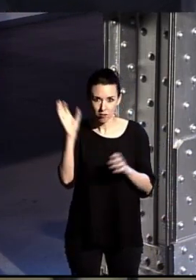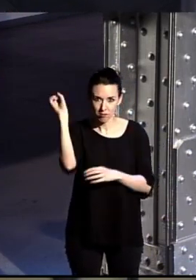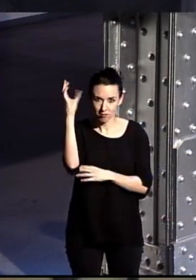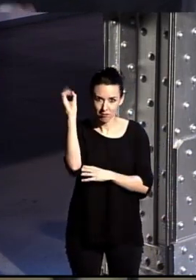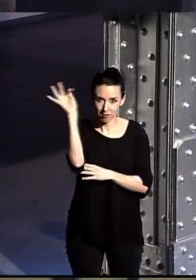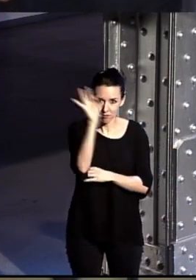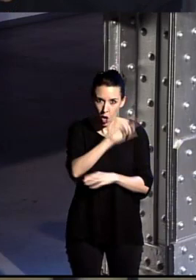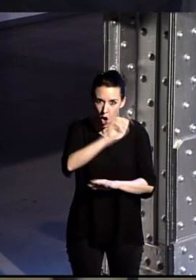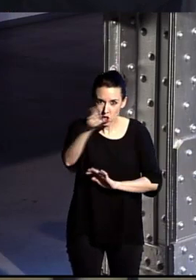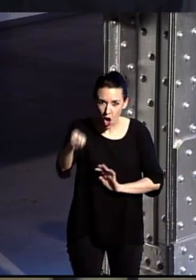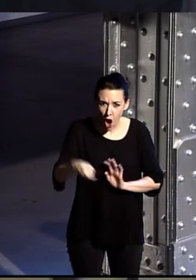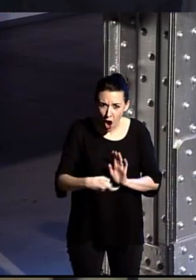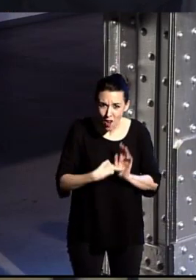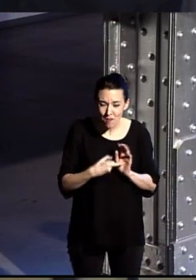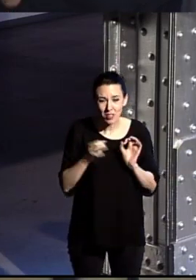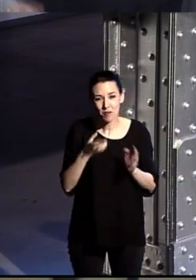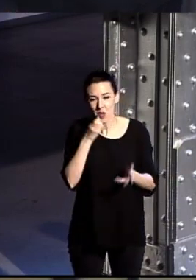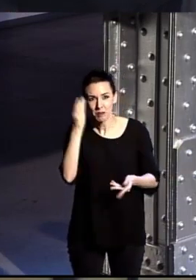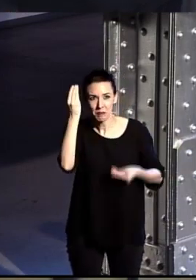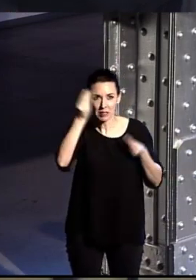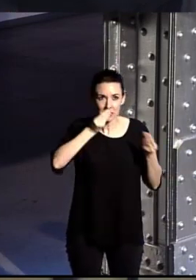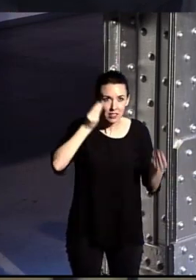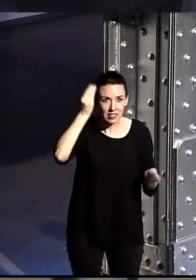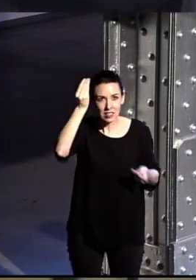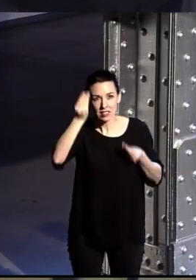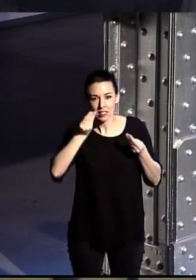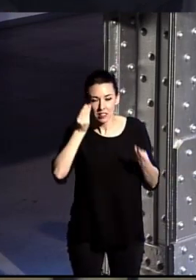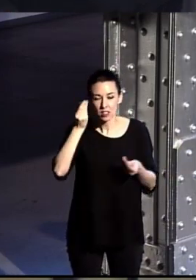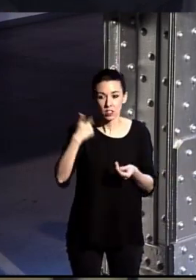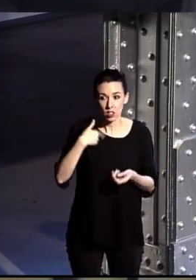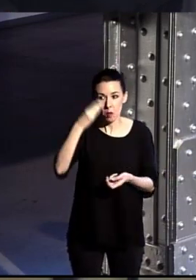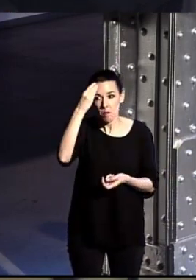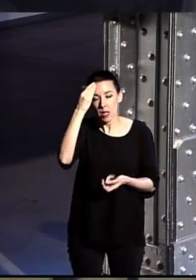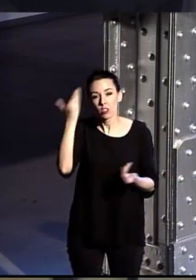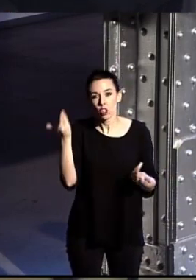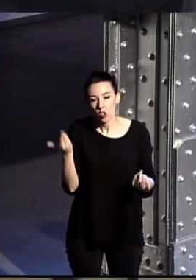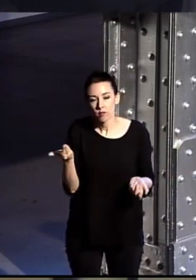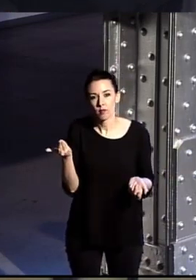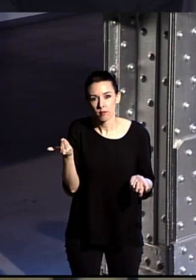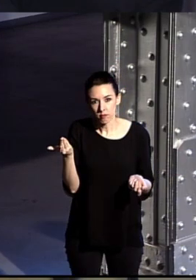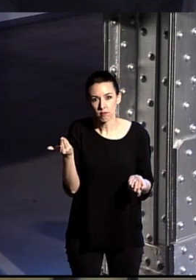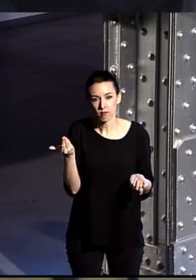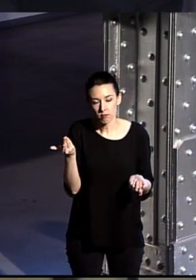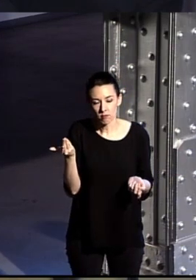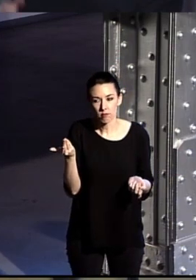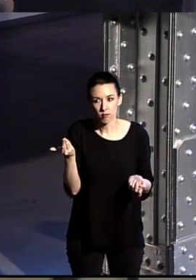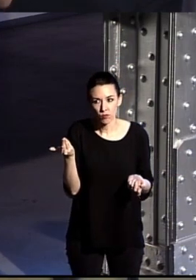entera, ¿no? Y dándole vueltas, yo creo que